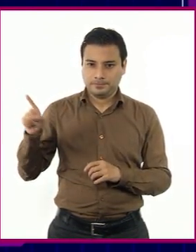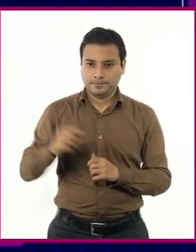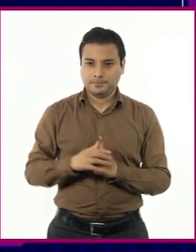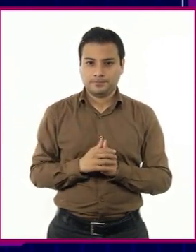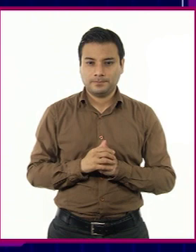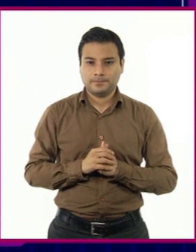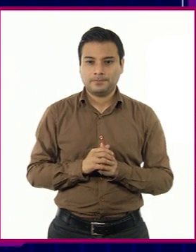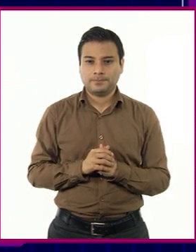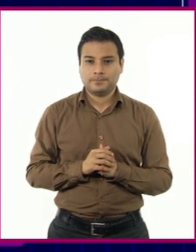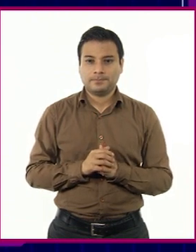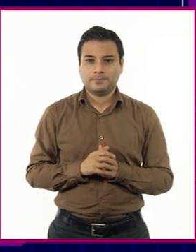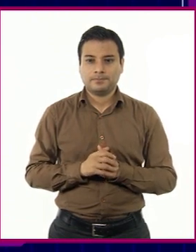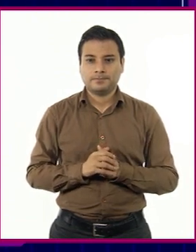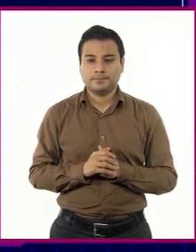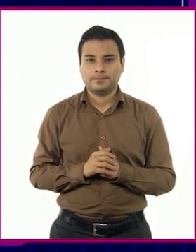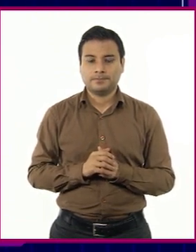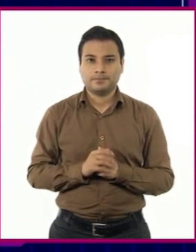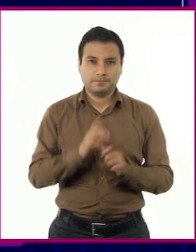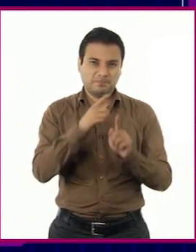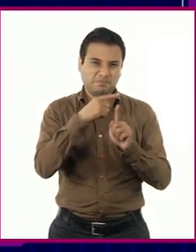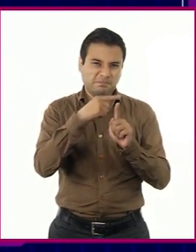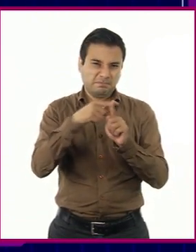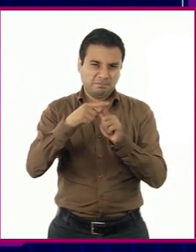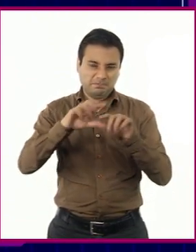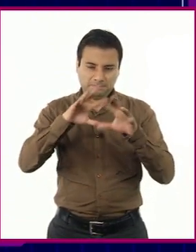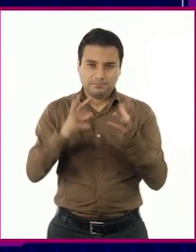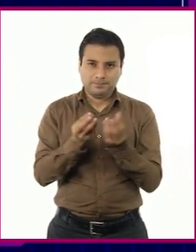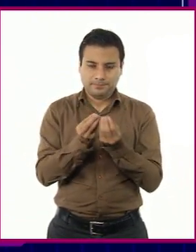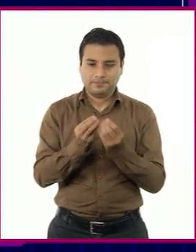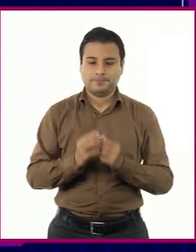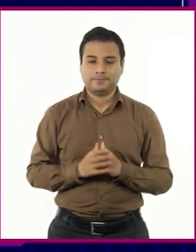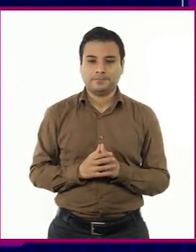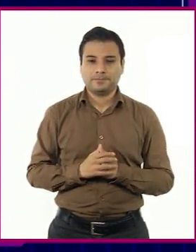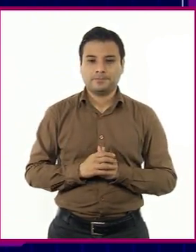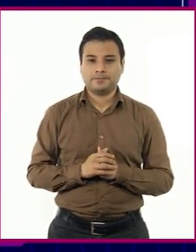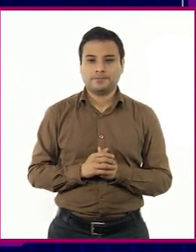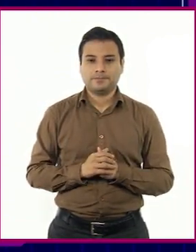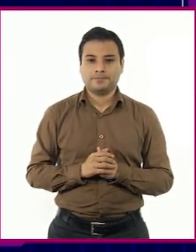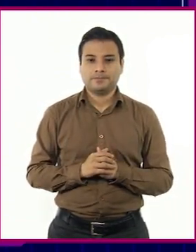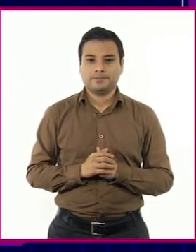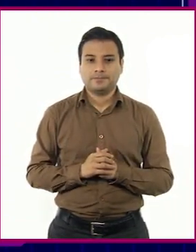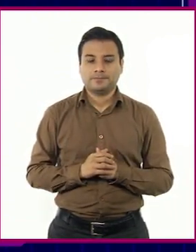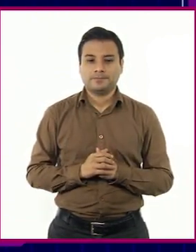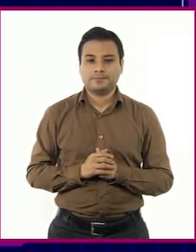2,500,000 más 2,800,000 más 3,200,000,